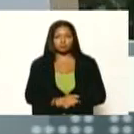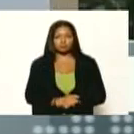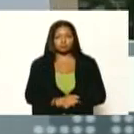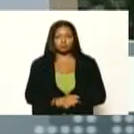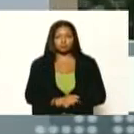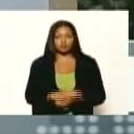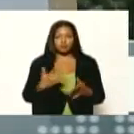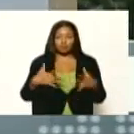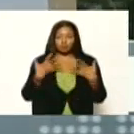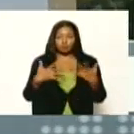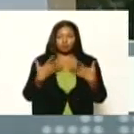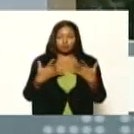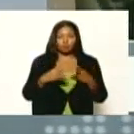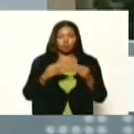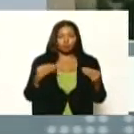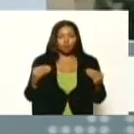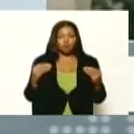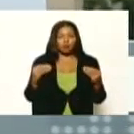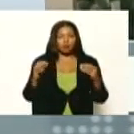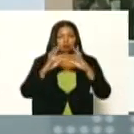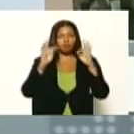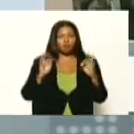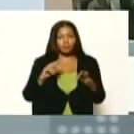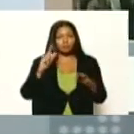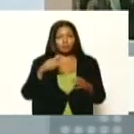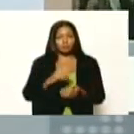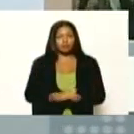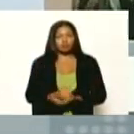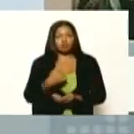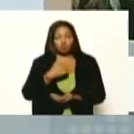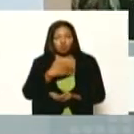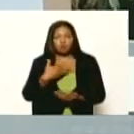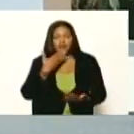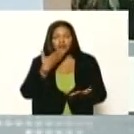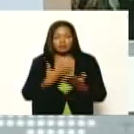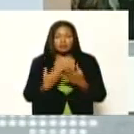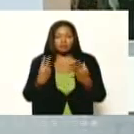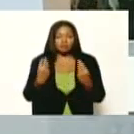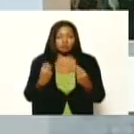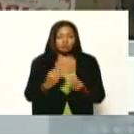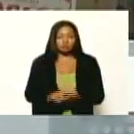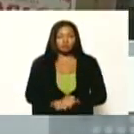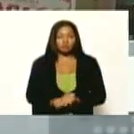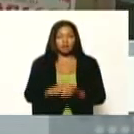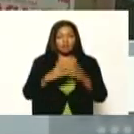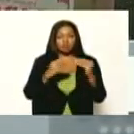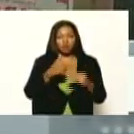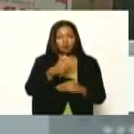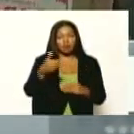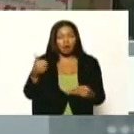el entusiasmo, el optimismo. Quiero agradecer también a todos los compañeros y